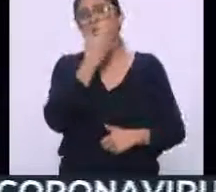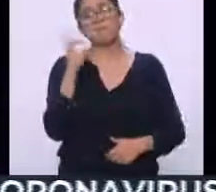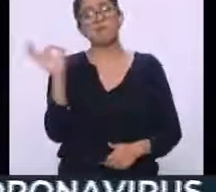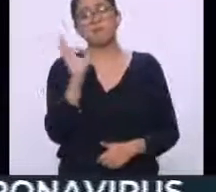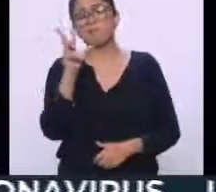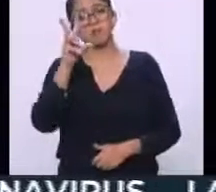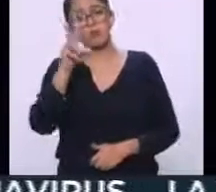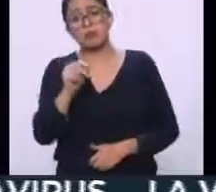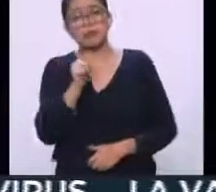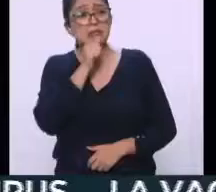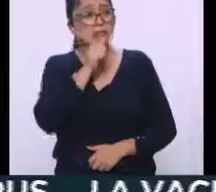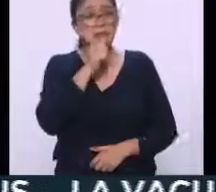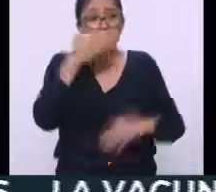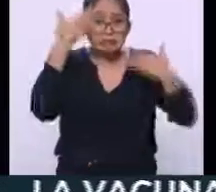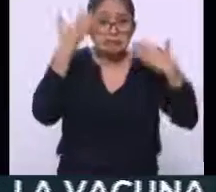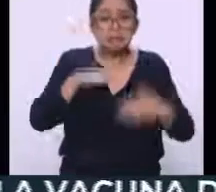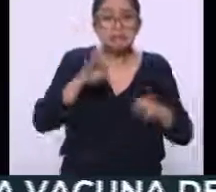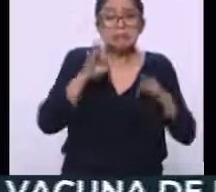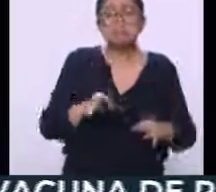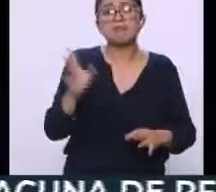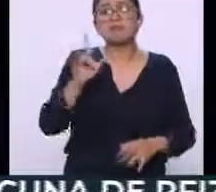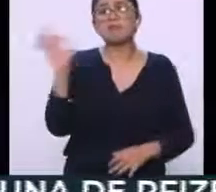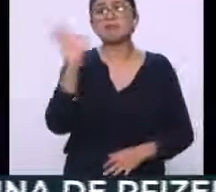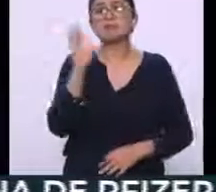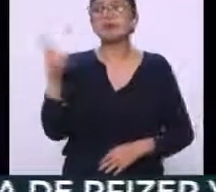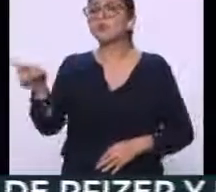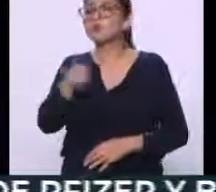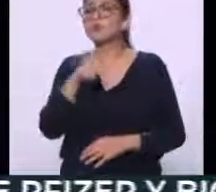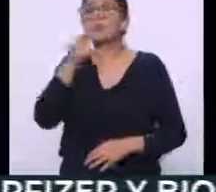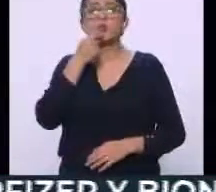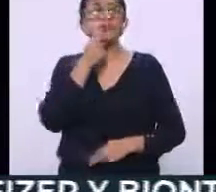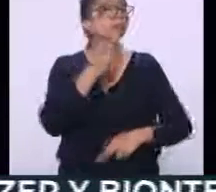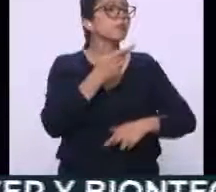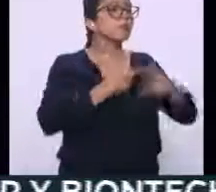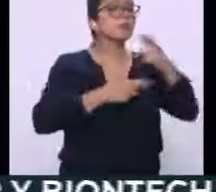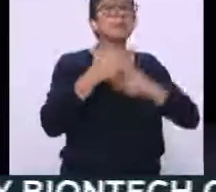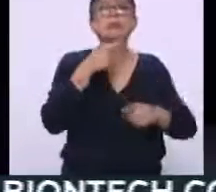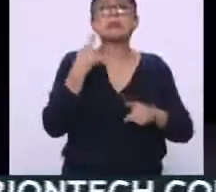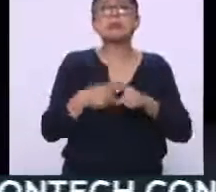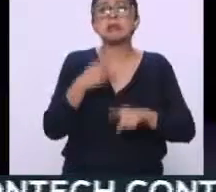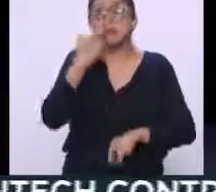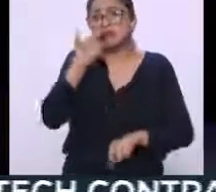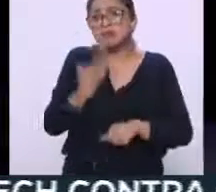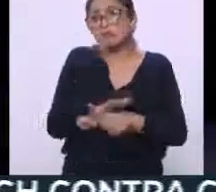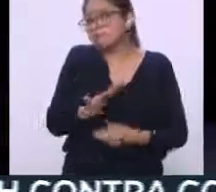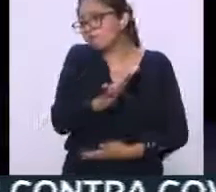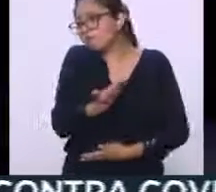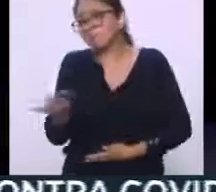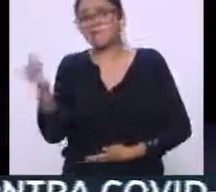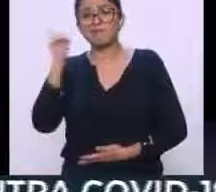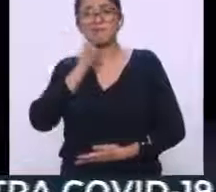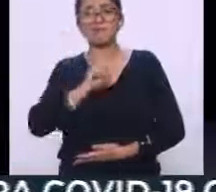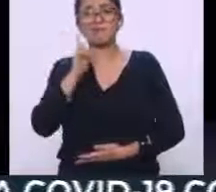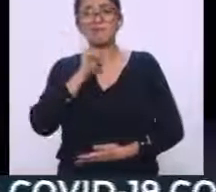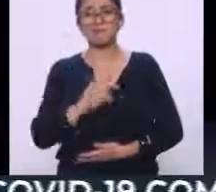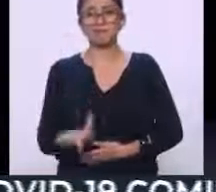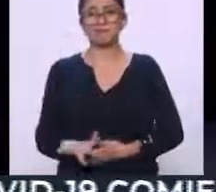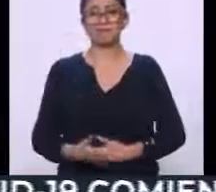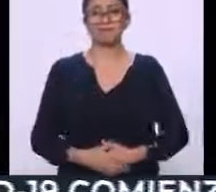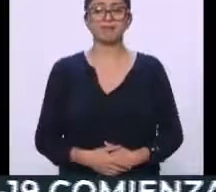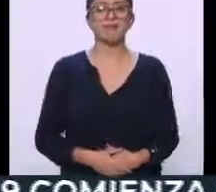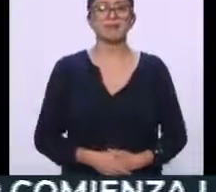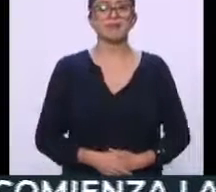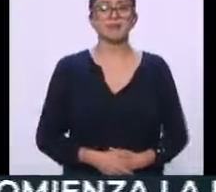probable que muchos niños no regresen a la escuela, y entonces ¿quiénes vamos a sostener eso? Pues las mujeres, ¿no? Se antoja